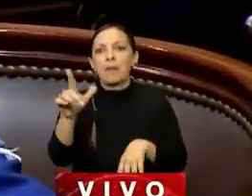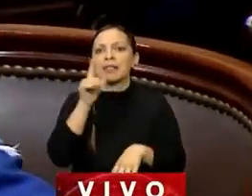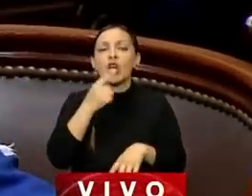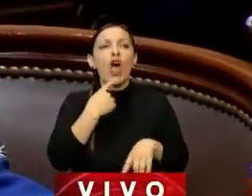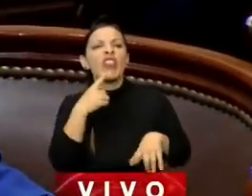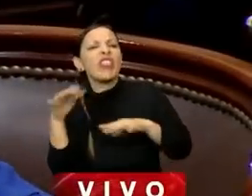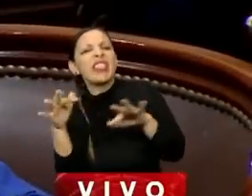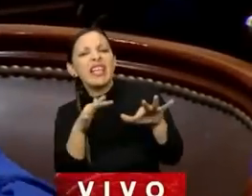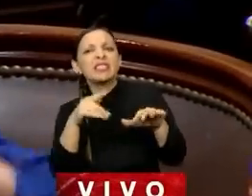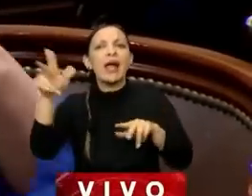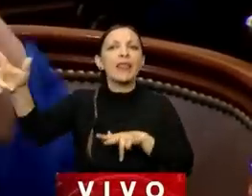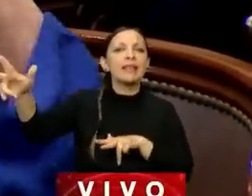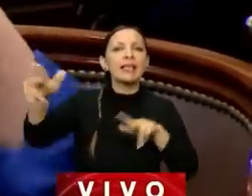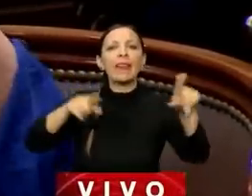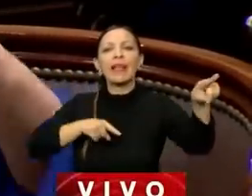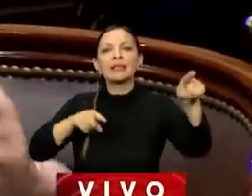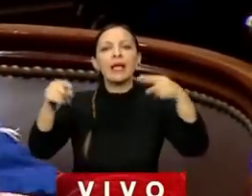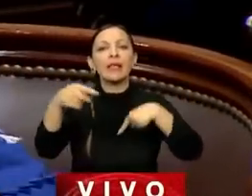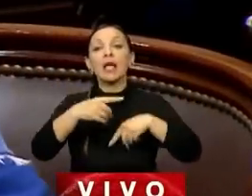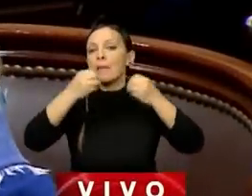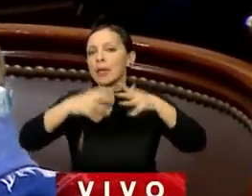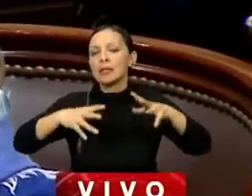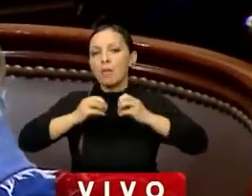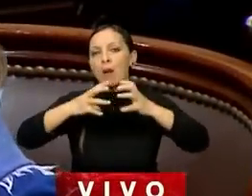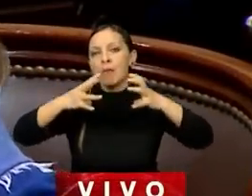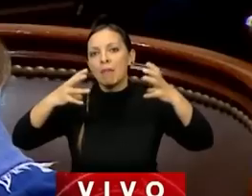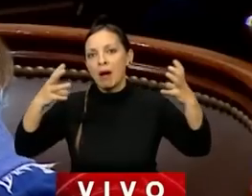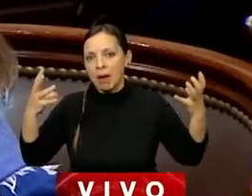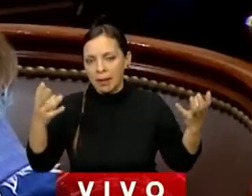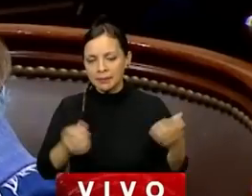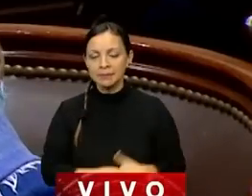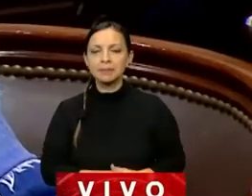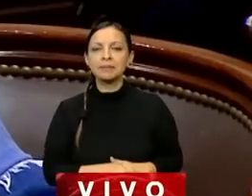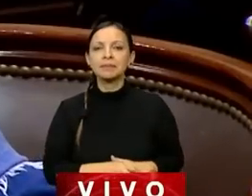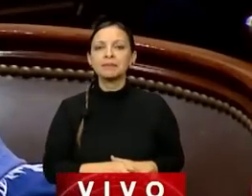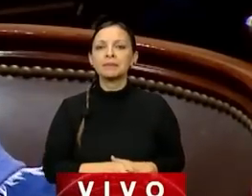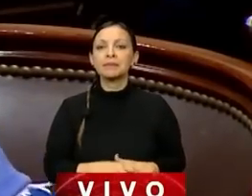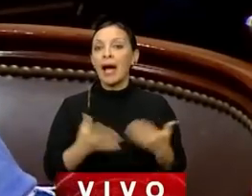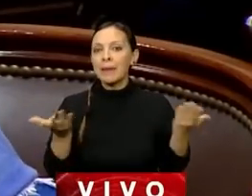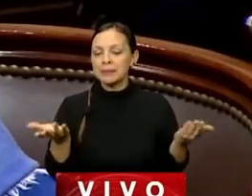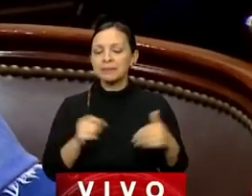dice que fulano dijo y ahí va el mito. A ver, estamos